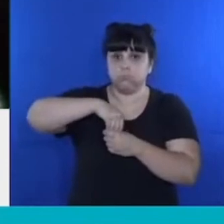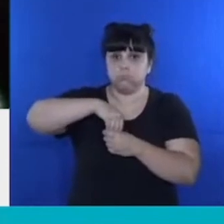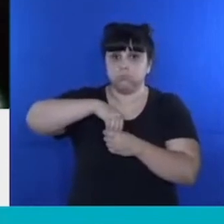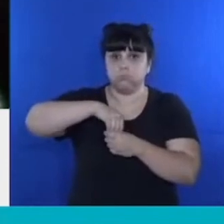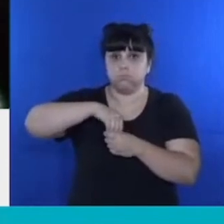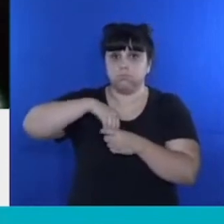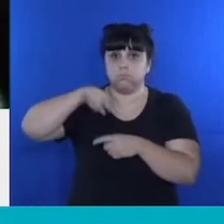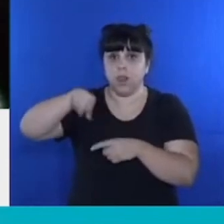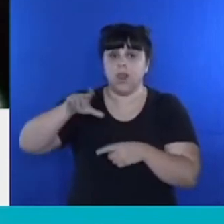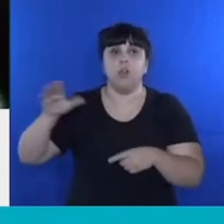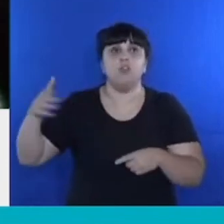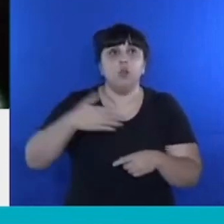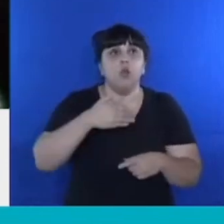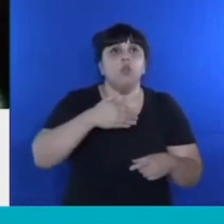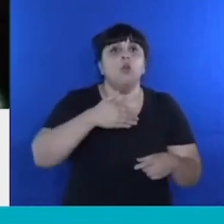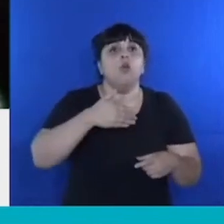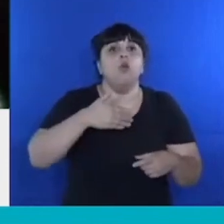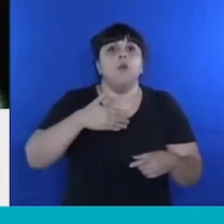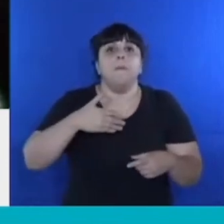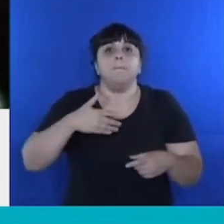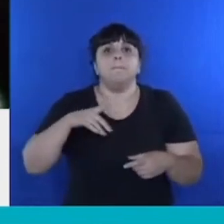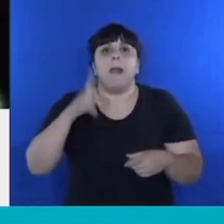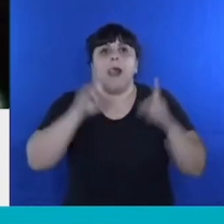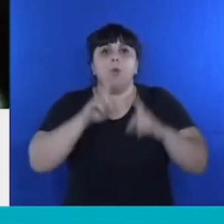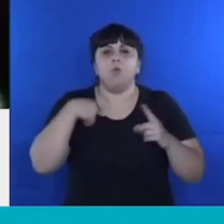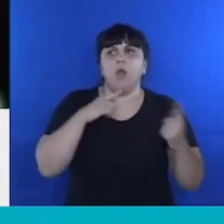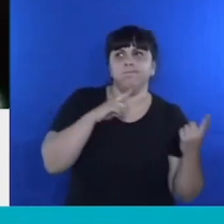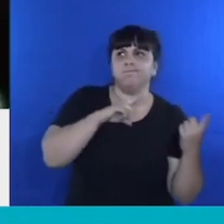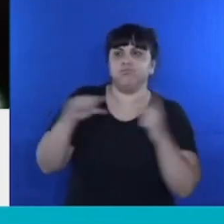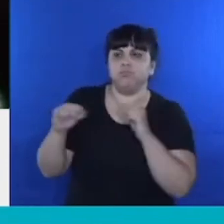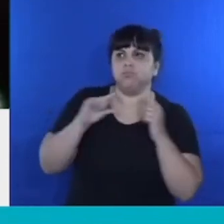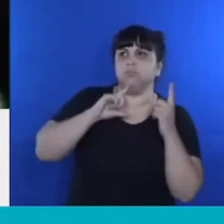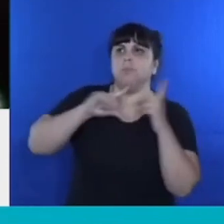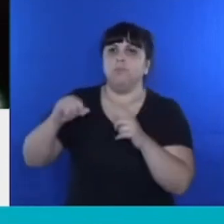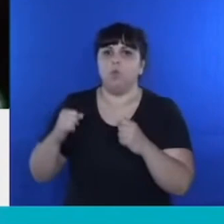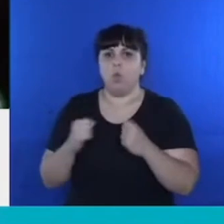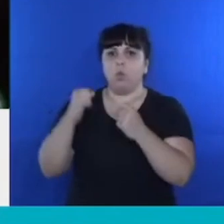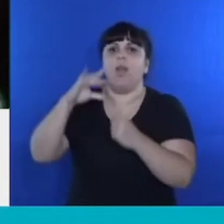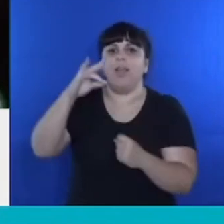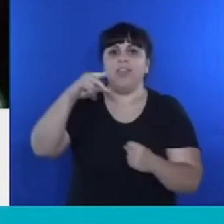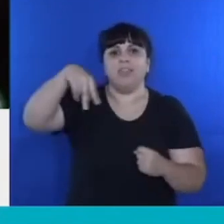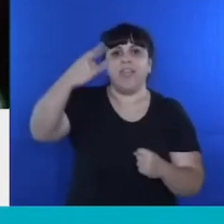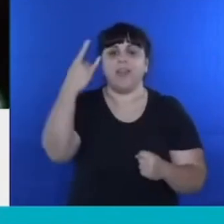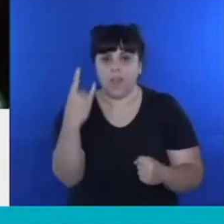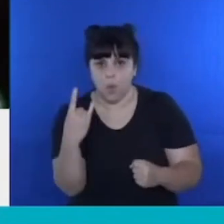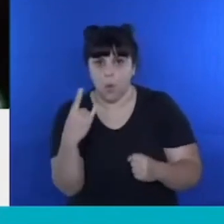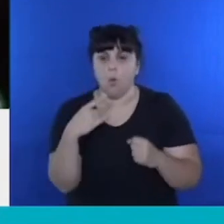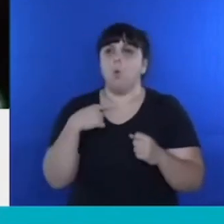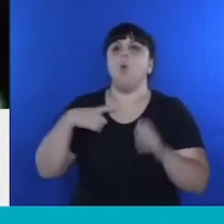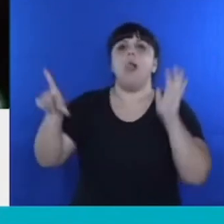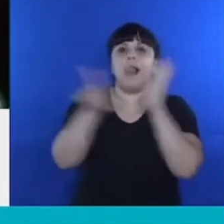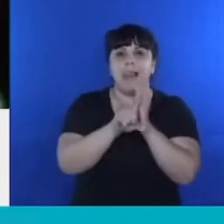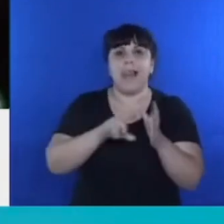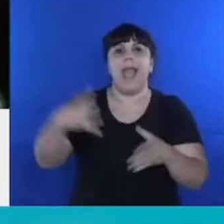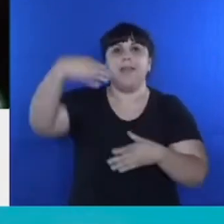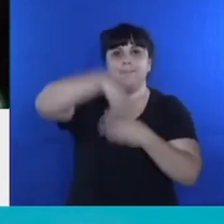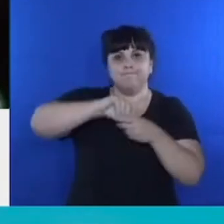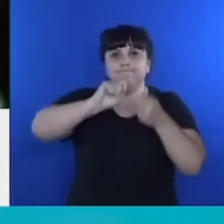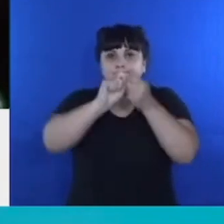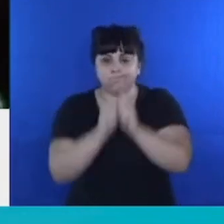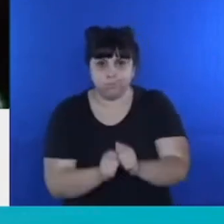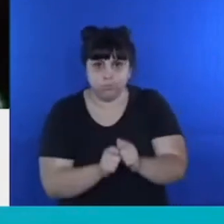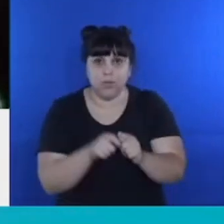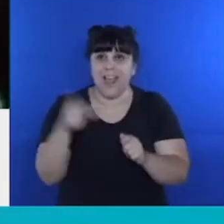a todos aquellos que cuestionamos duramente el DNU y la ley ómnibus, que han